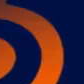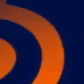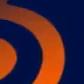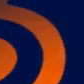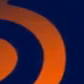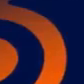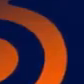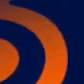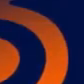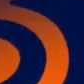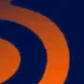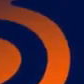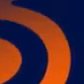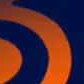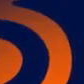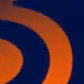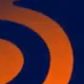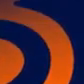es noticia